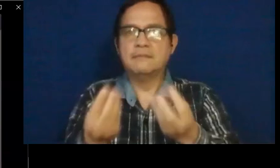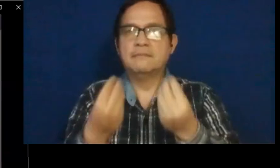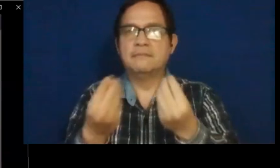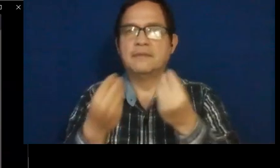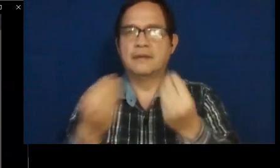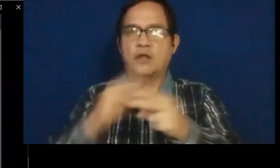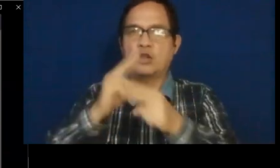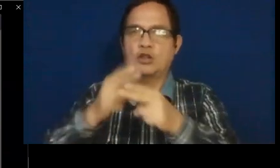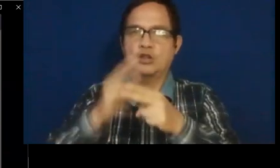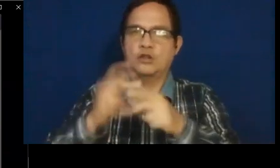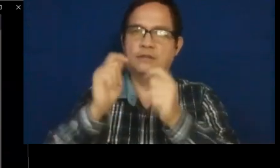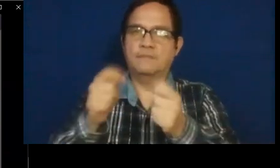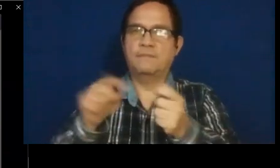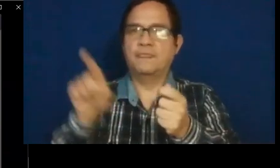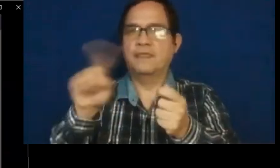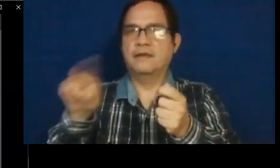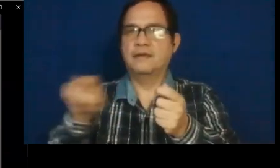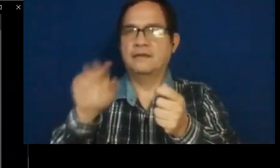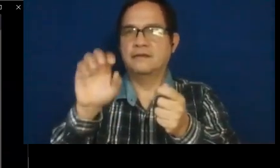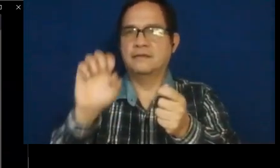La vamos a denominar sesión 2.